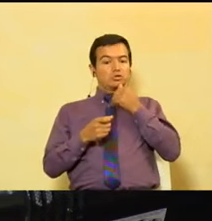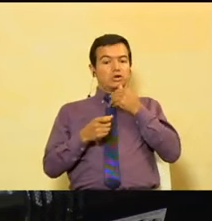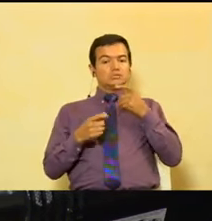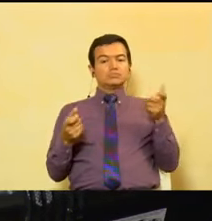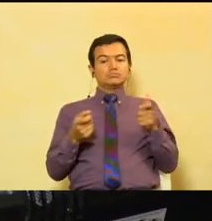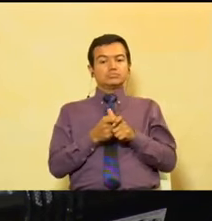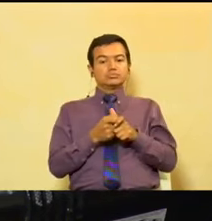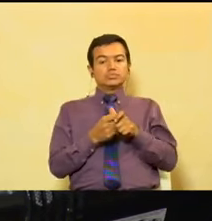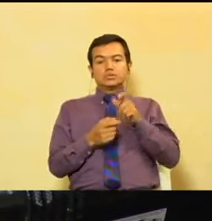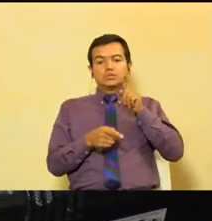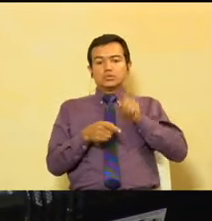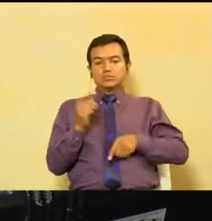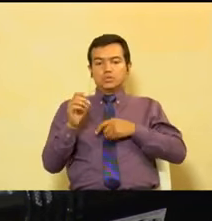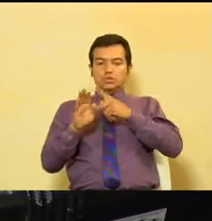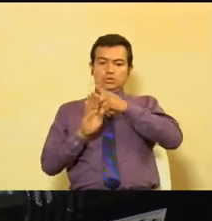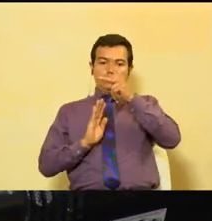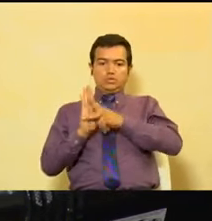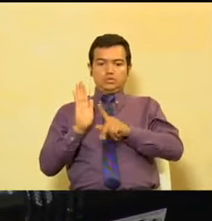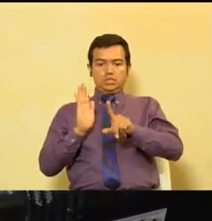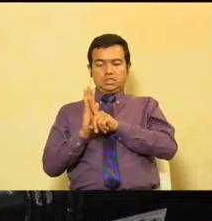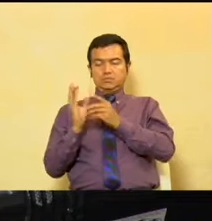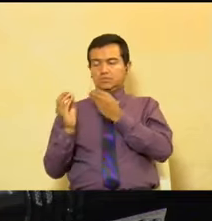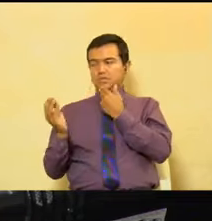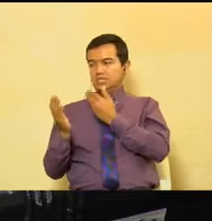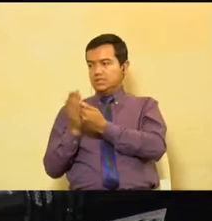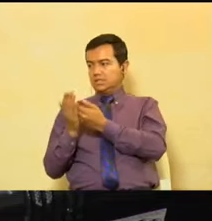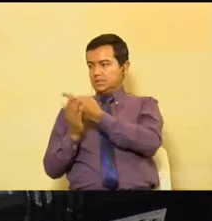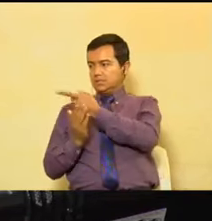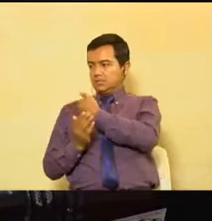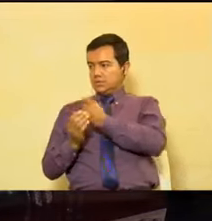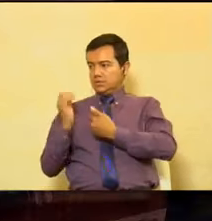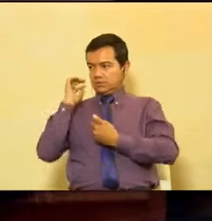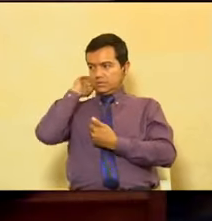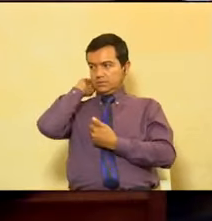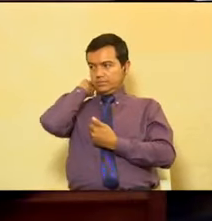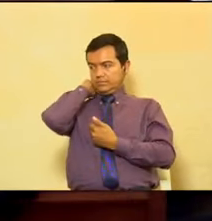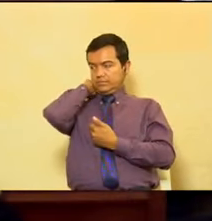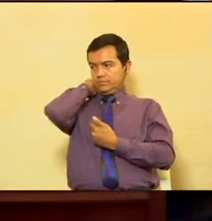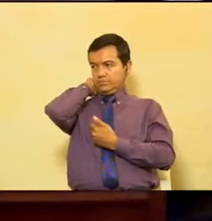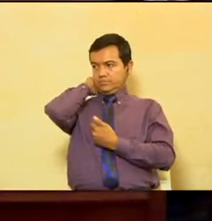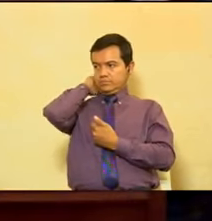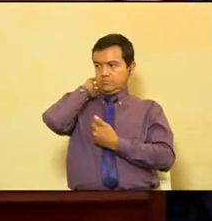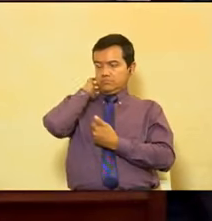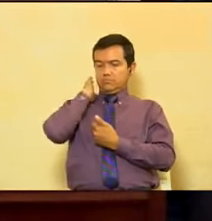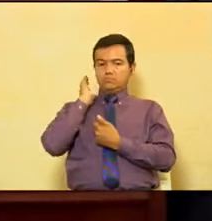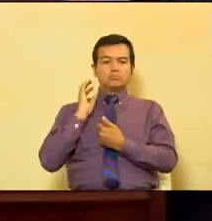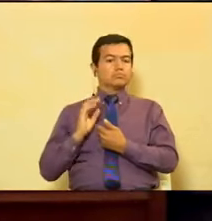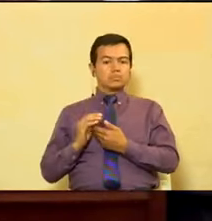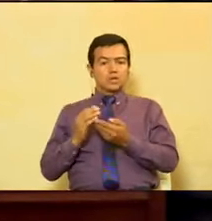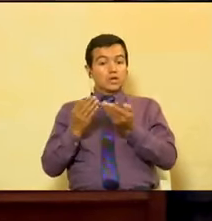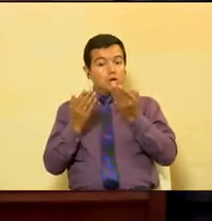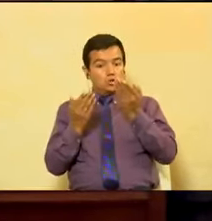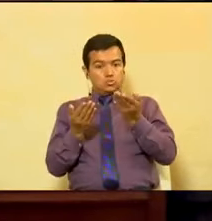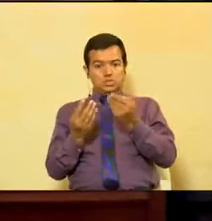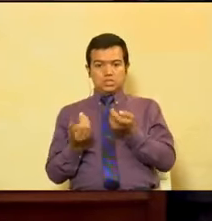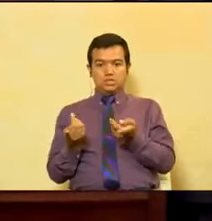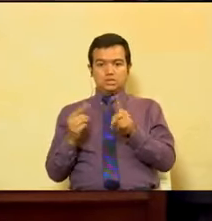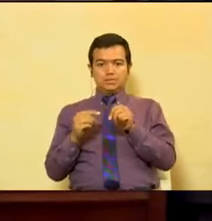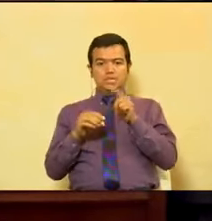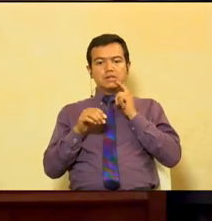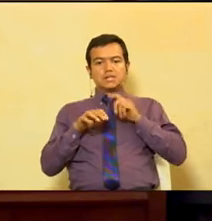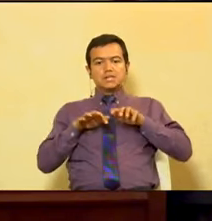proyectos de ley Muchas gracias señora a usted doctora Guillermina ya el señor